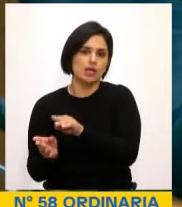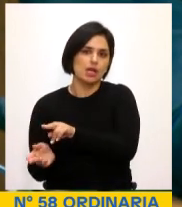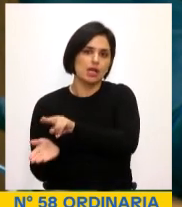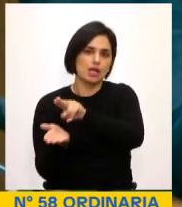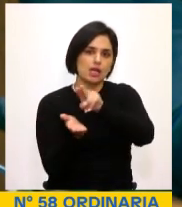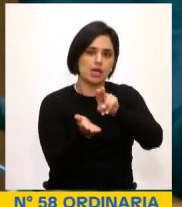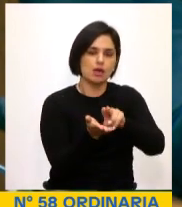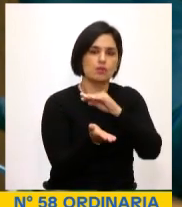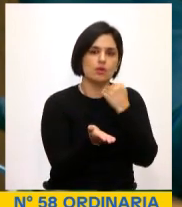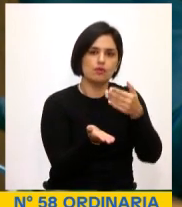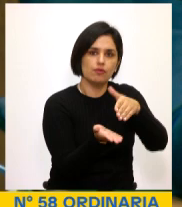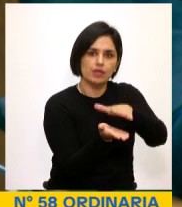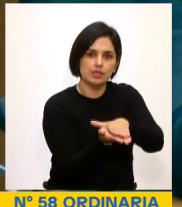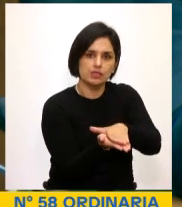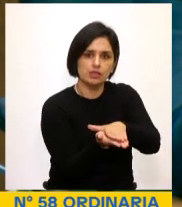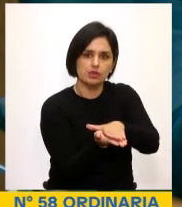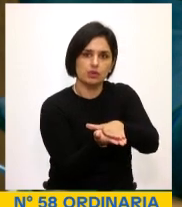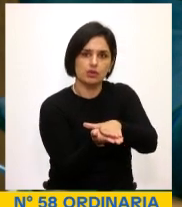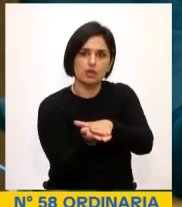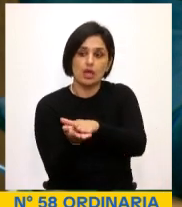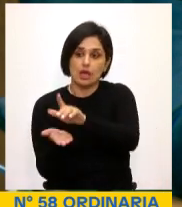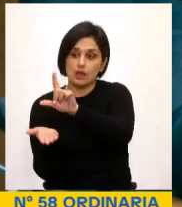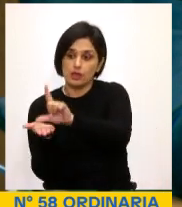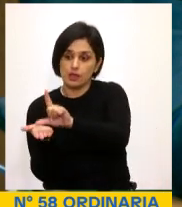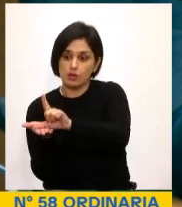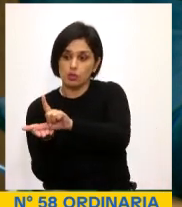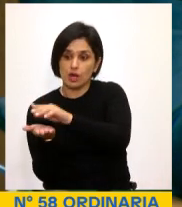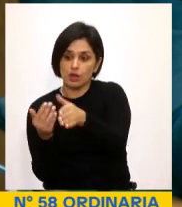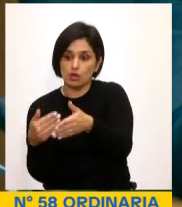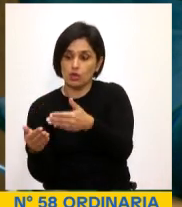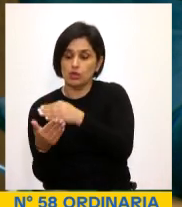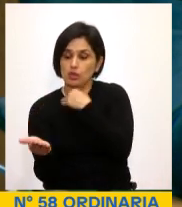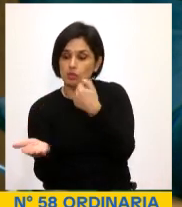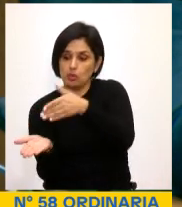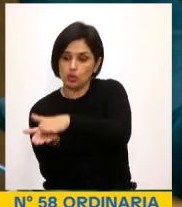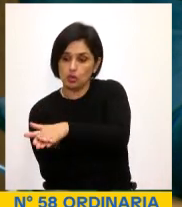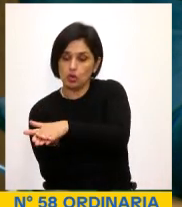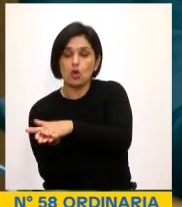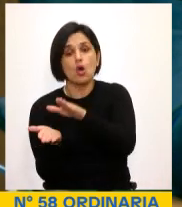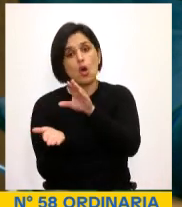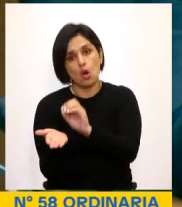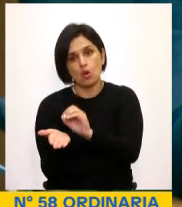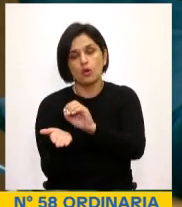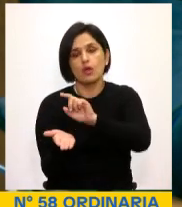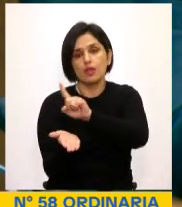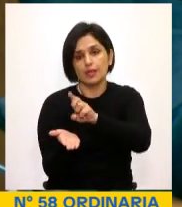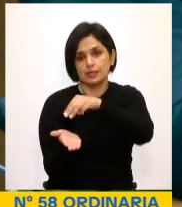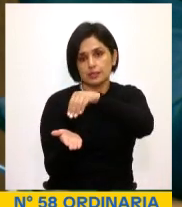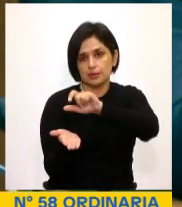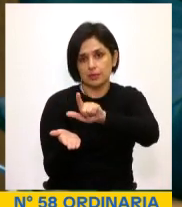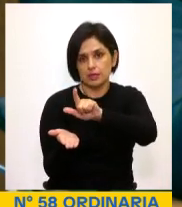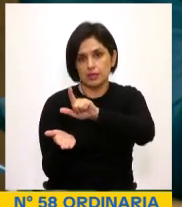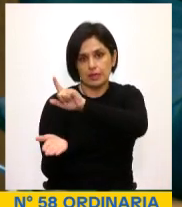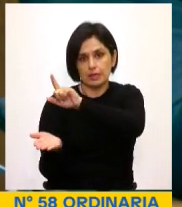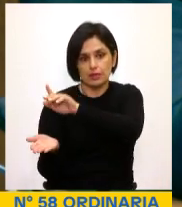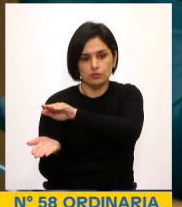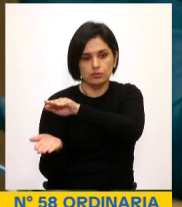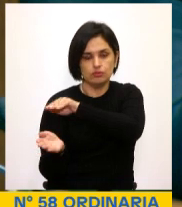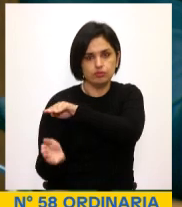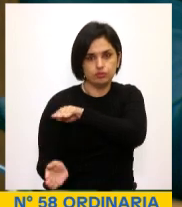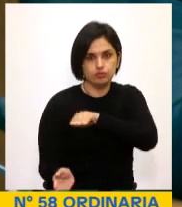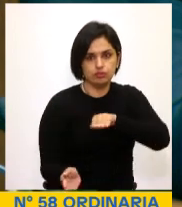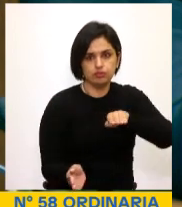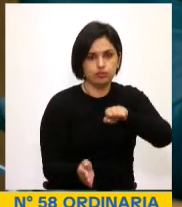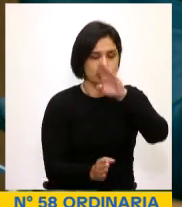fallecido ya sea desde el lugar del deceso o desde el servicio médico legal directamente al sitio de